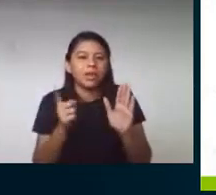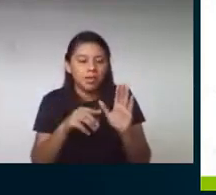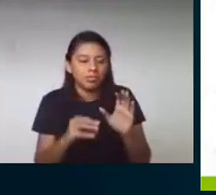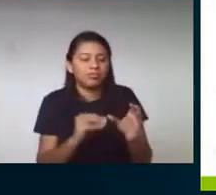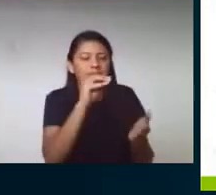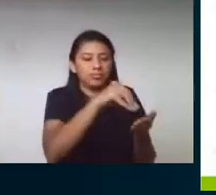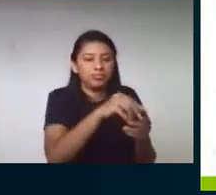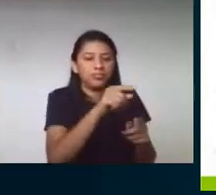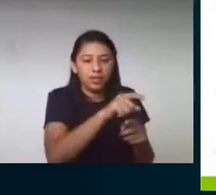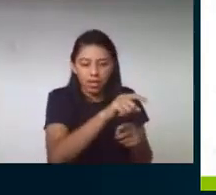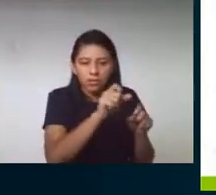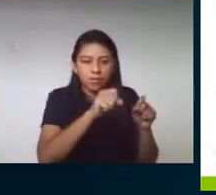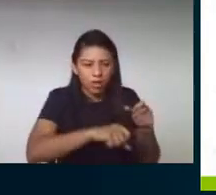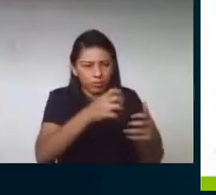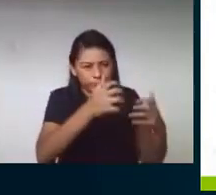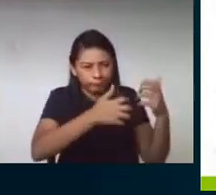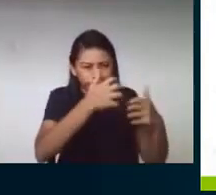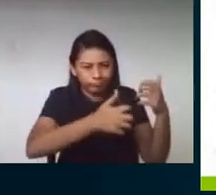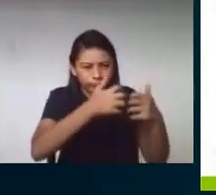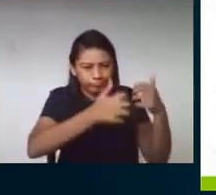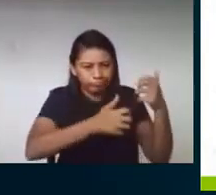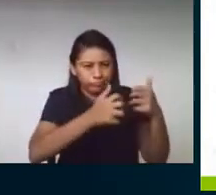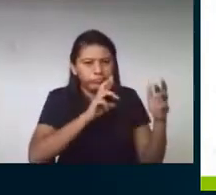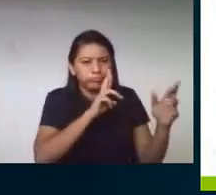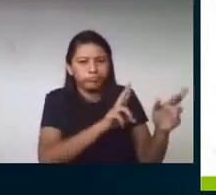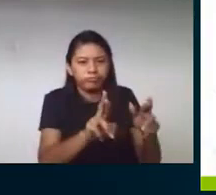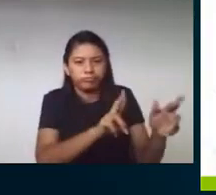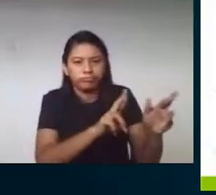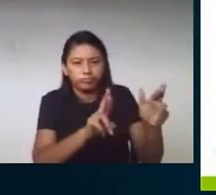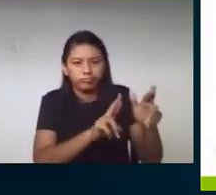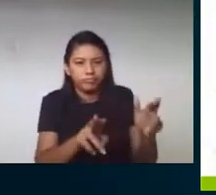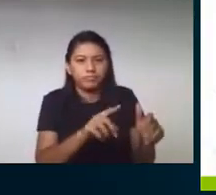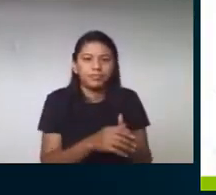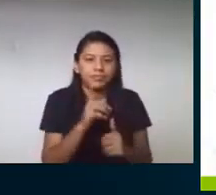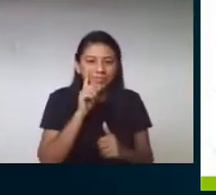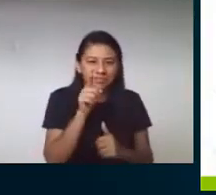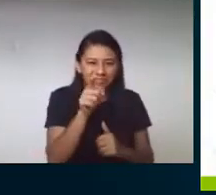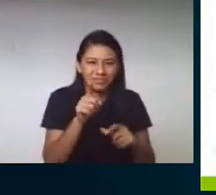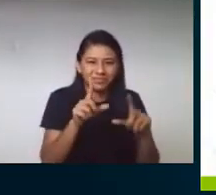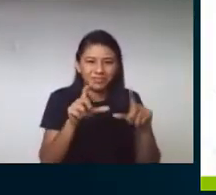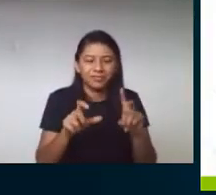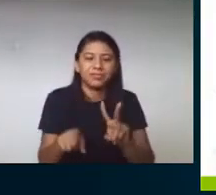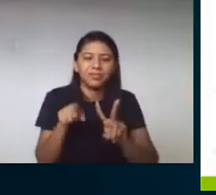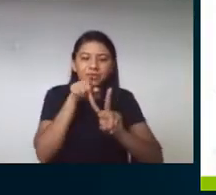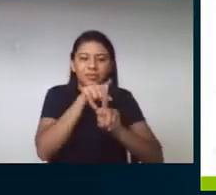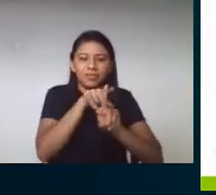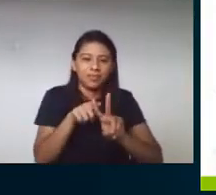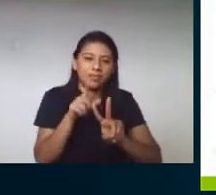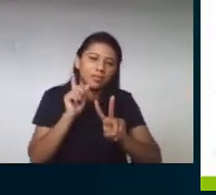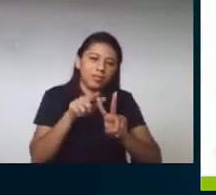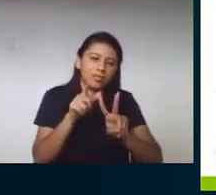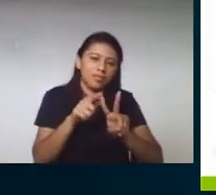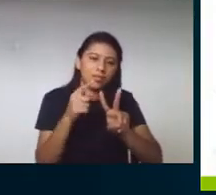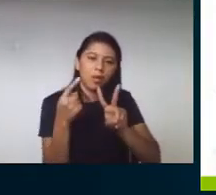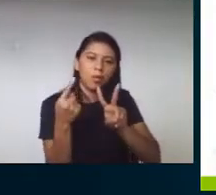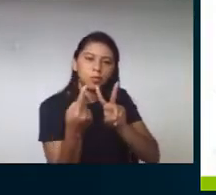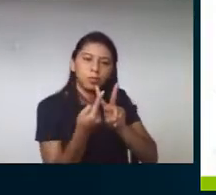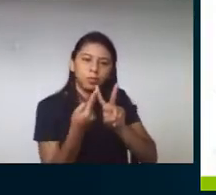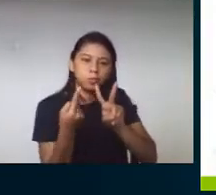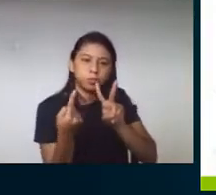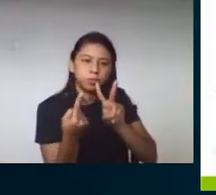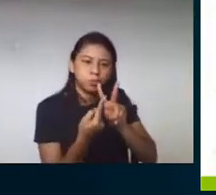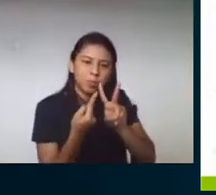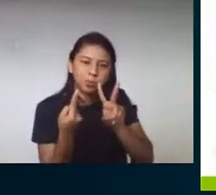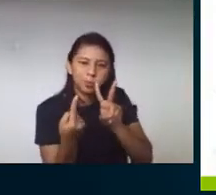como en este ejemplo. Este ejemplo es un equipo, es un proceso que está implementando un novedoso o un tipo